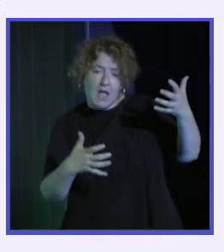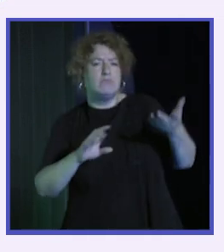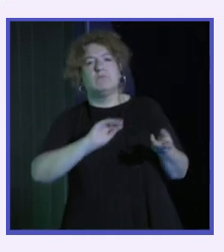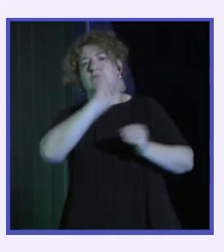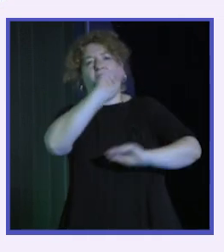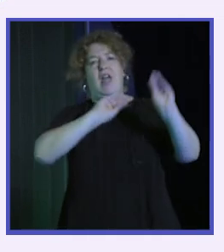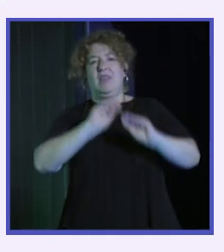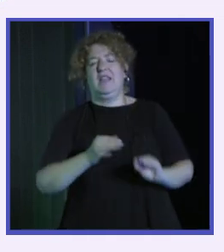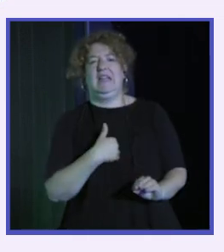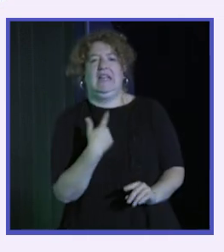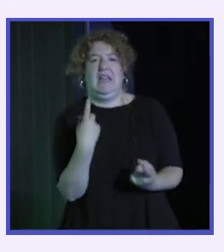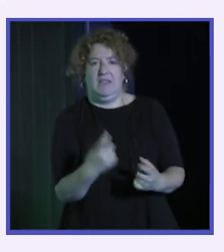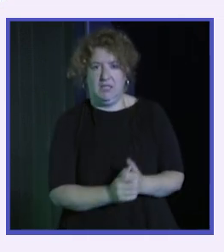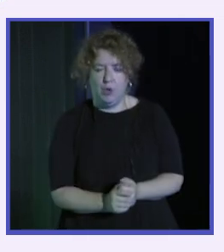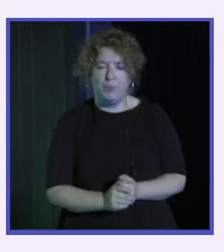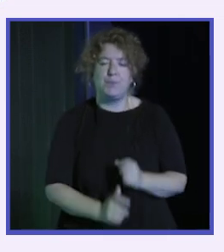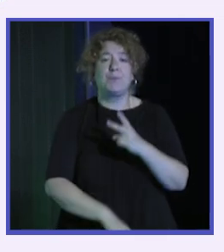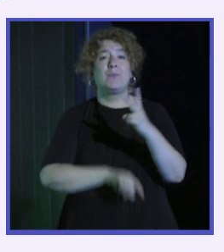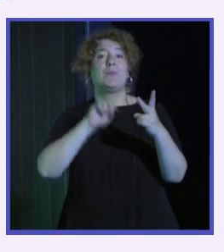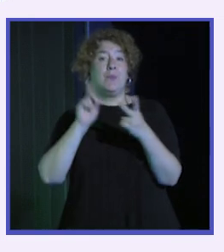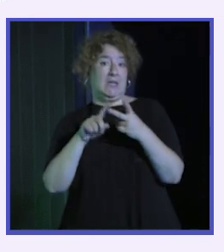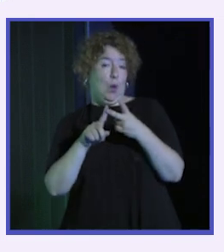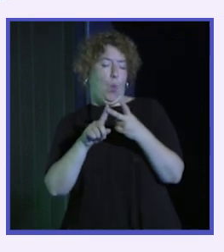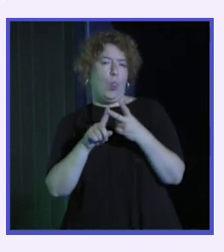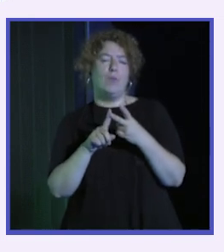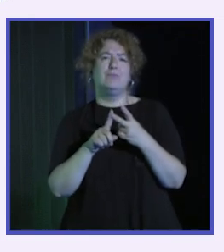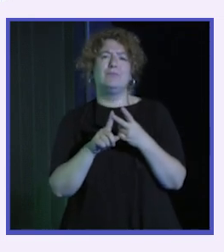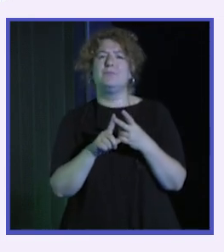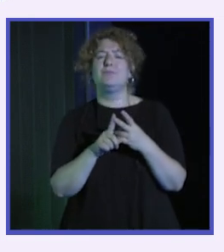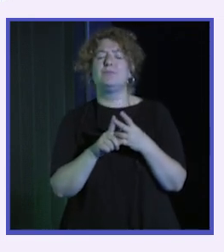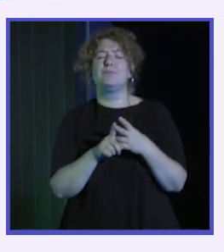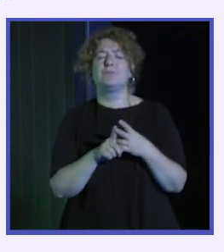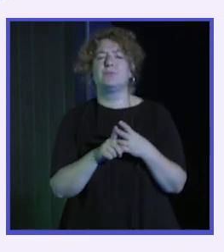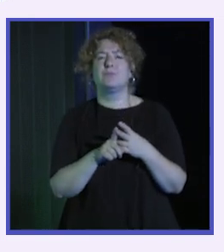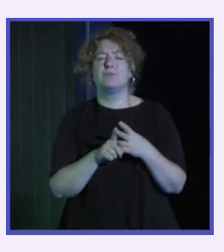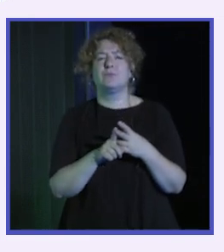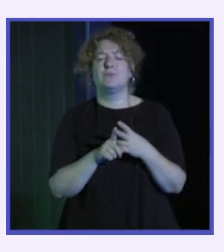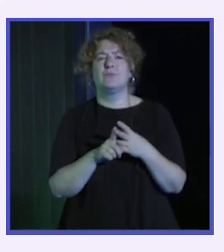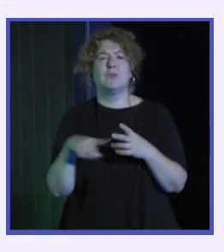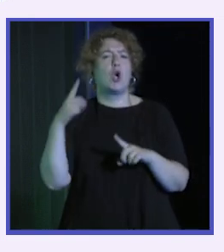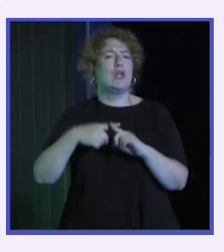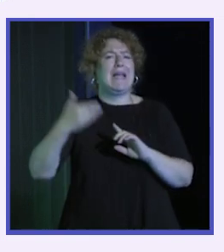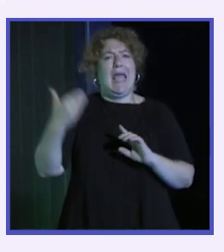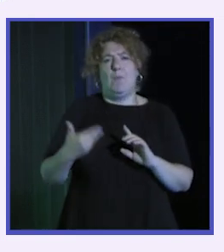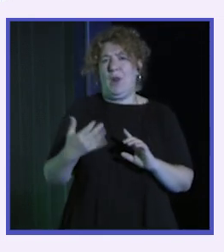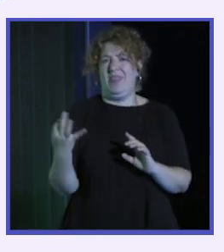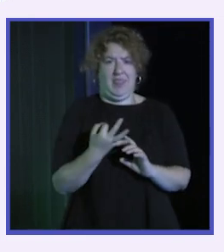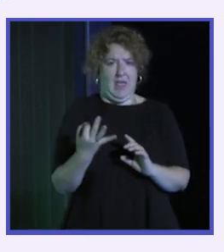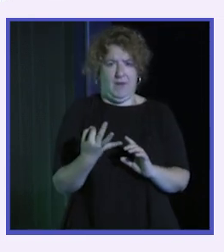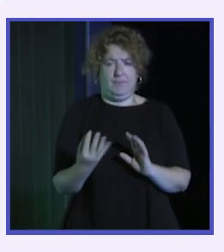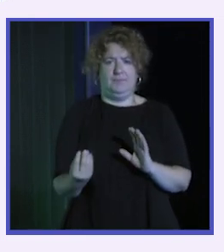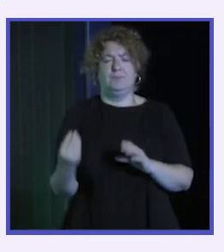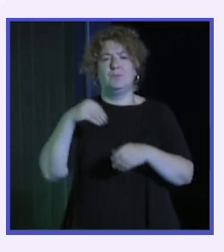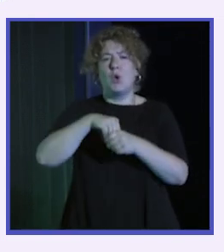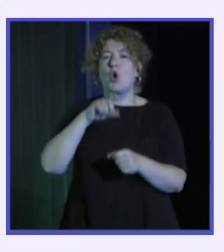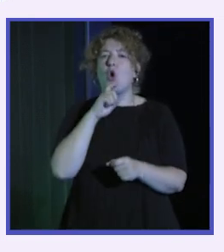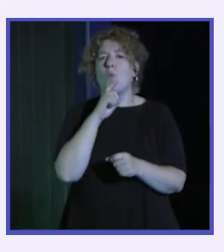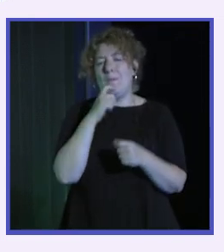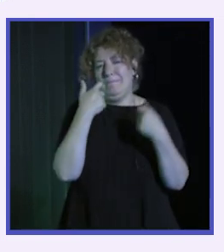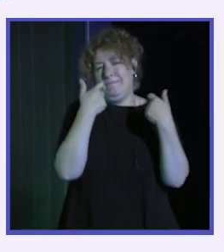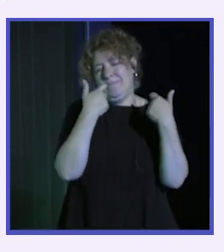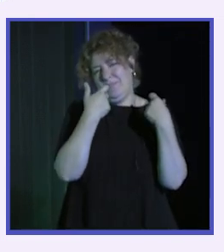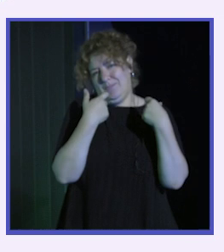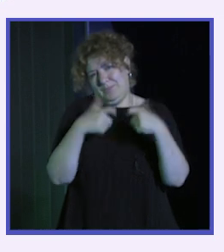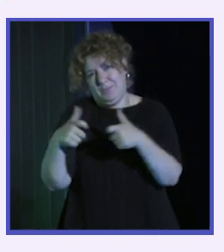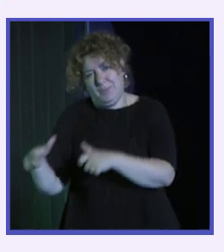es el primer punto. El segundo punto es incluir los ingredientes importantes. Y esto lo dividimos en 4 partes.